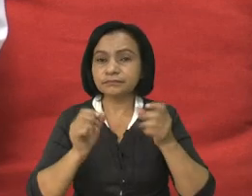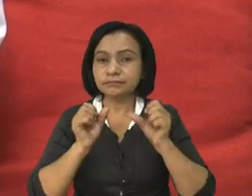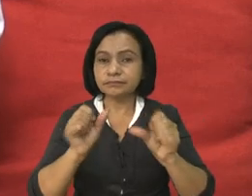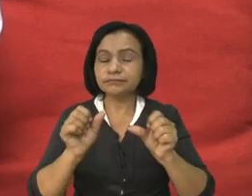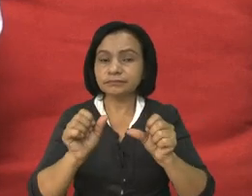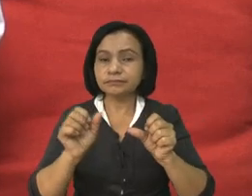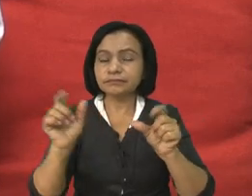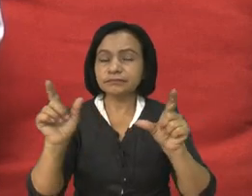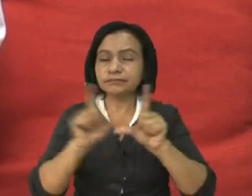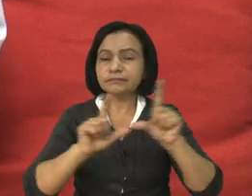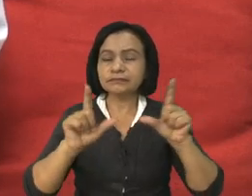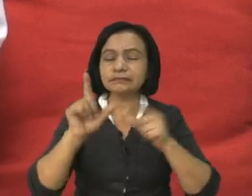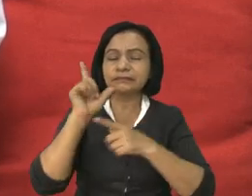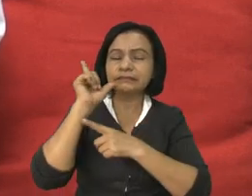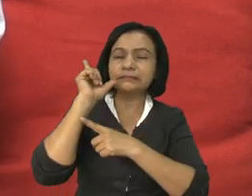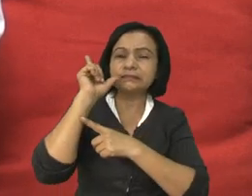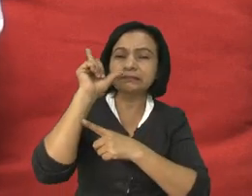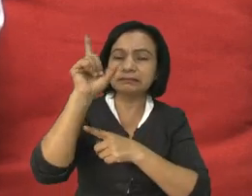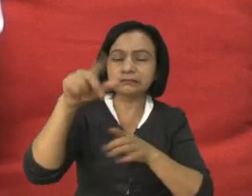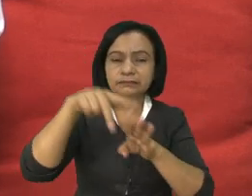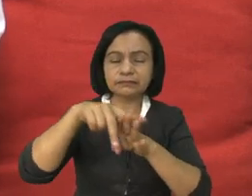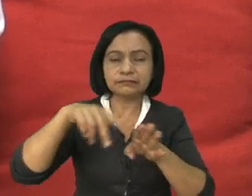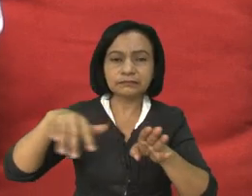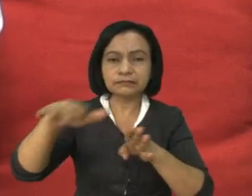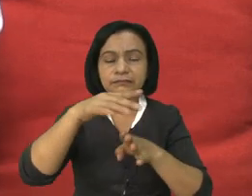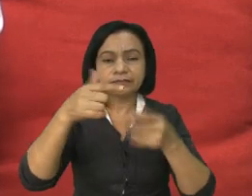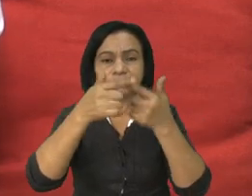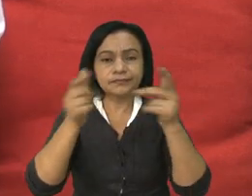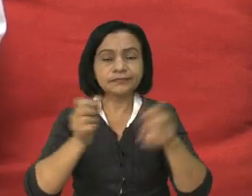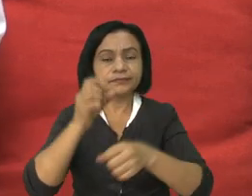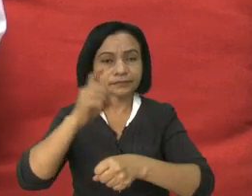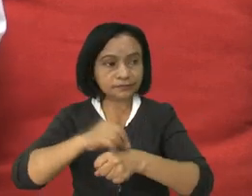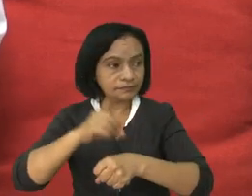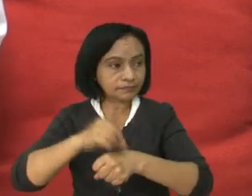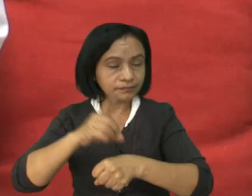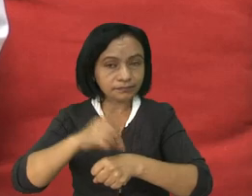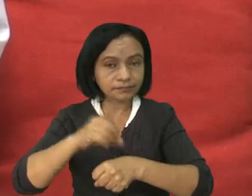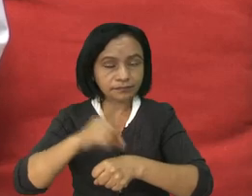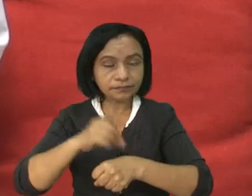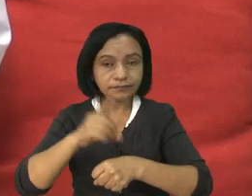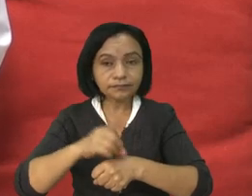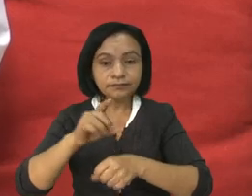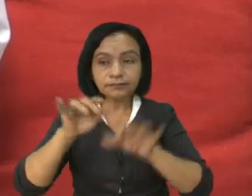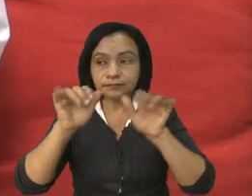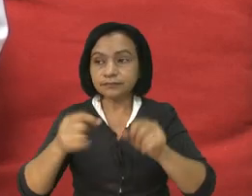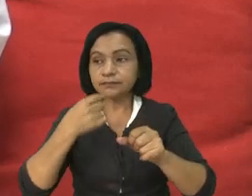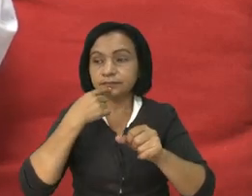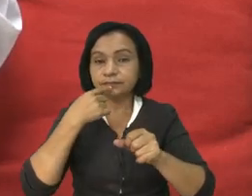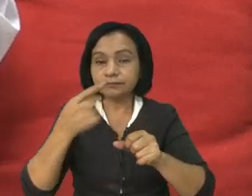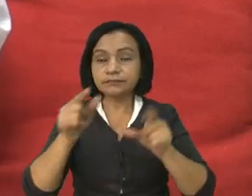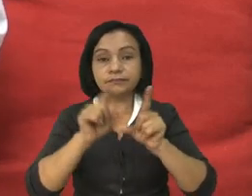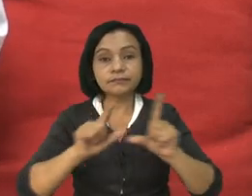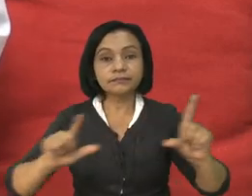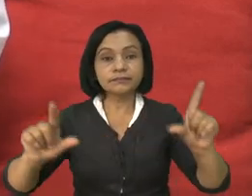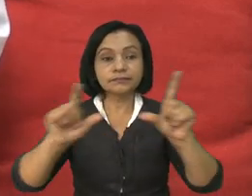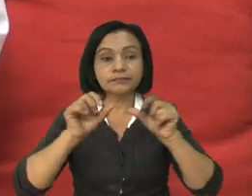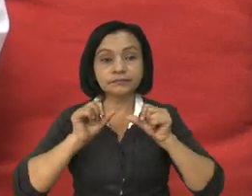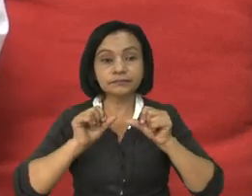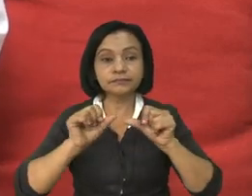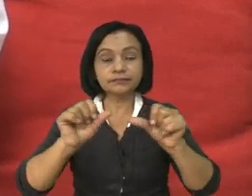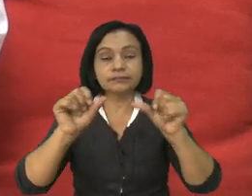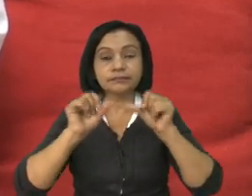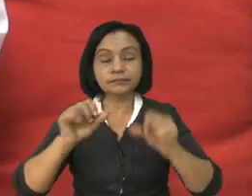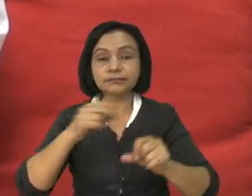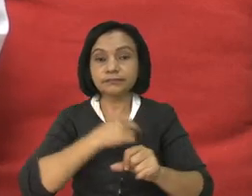Simultáneamente en las zonas rurales hay equipos médicos que están ya asignados a esa área y continuamente se